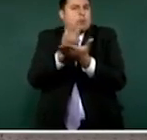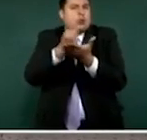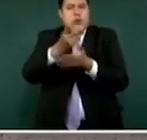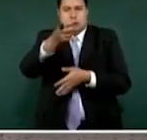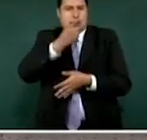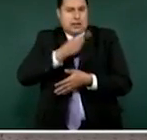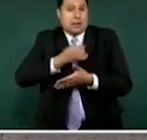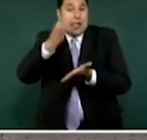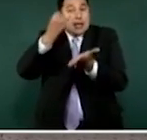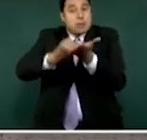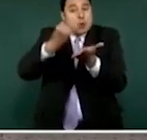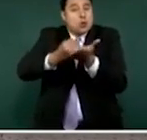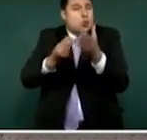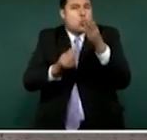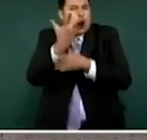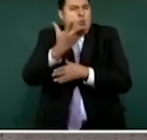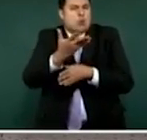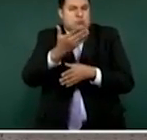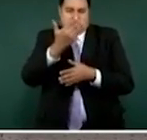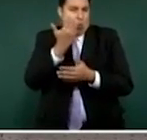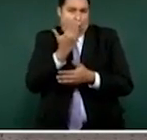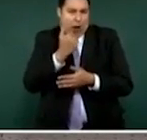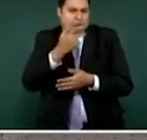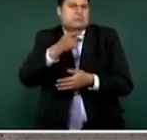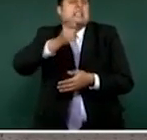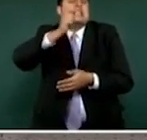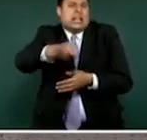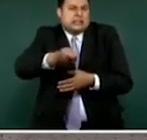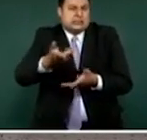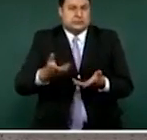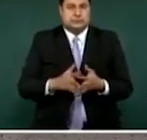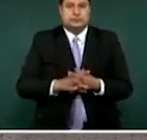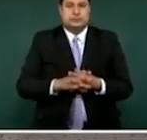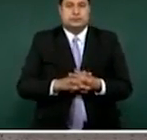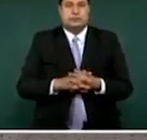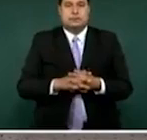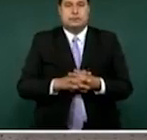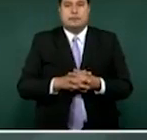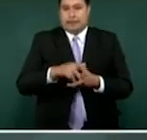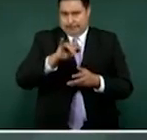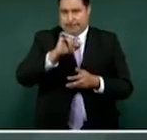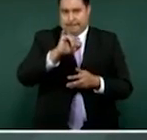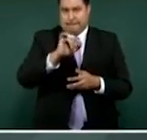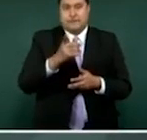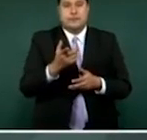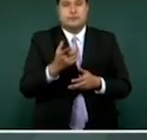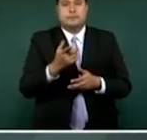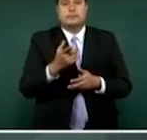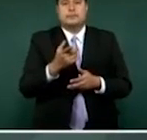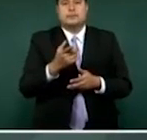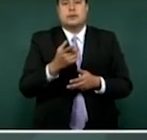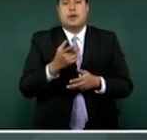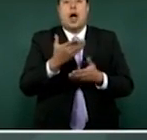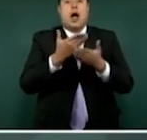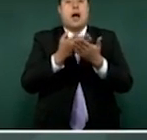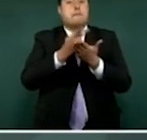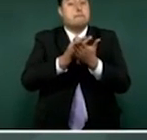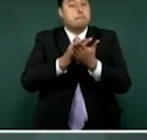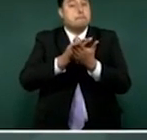pero entonces, ¿de qué se trata? No hay en puerta ningún